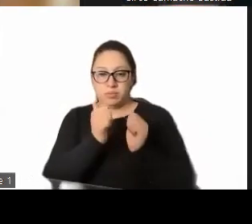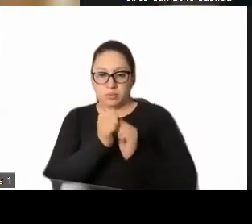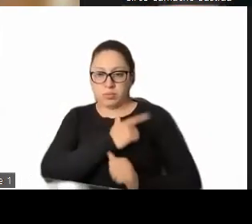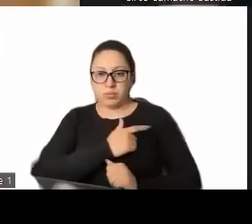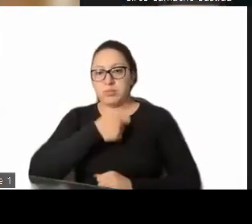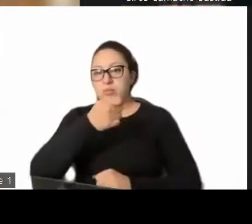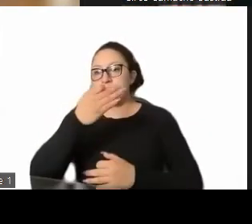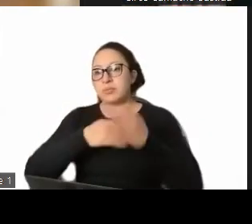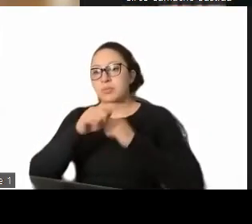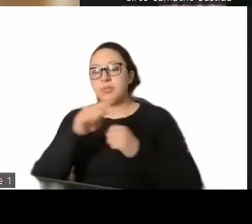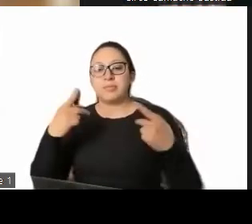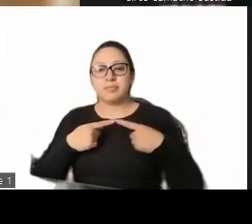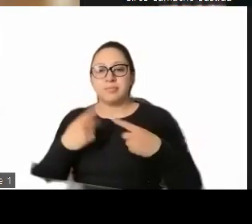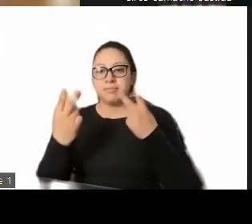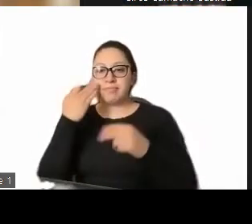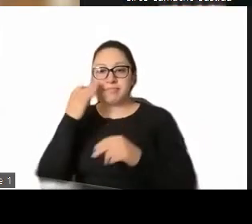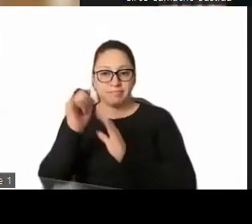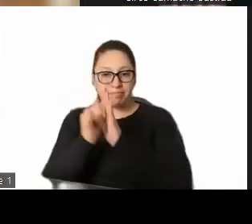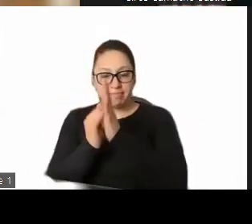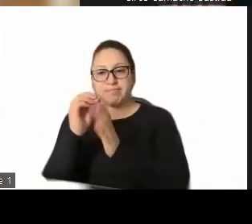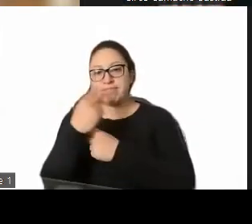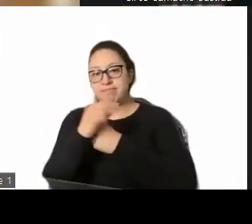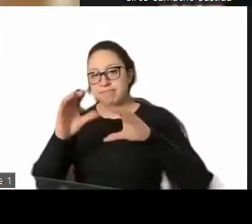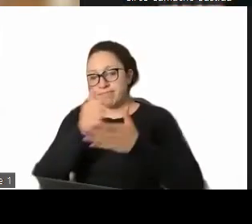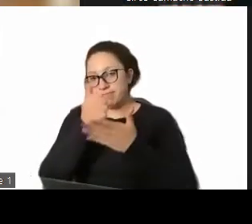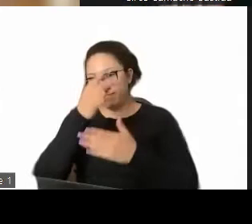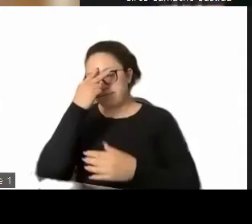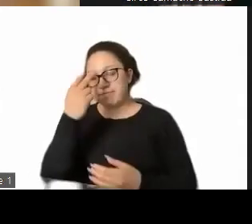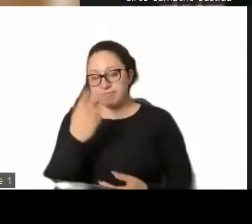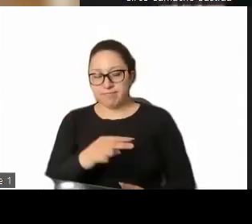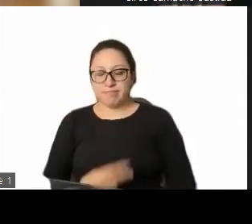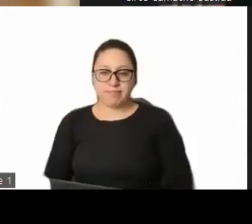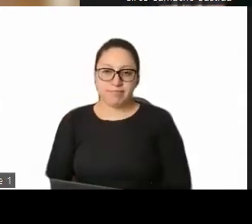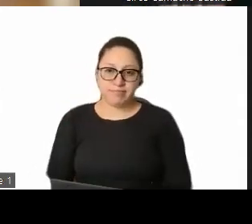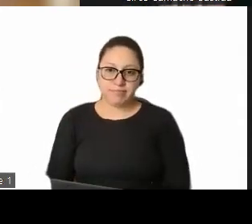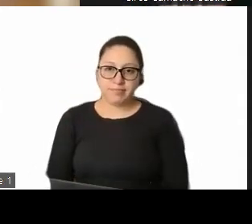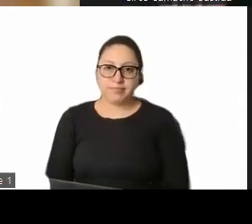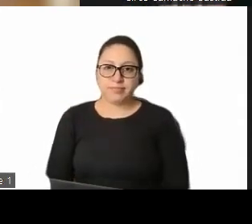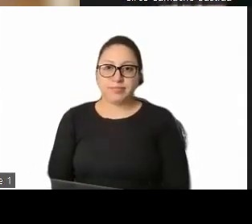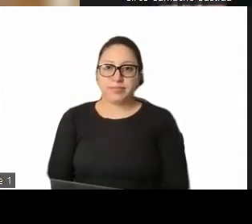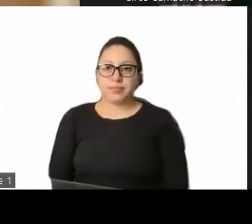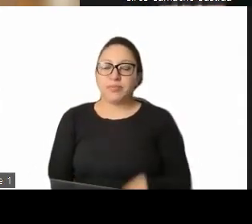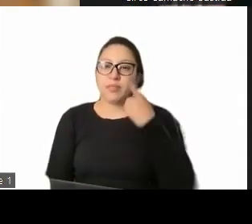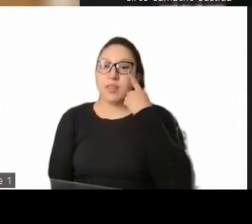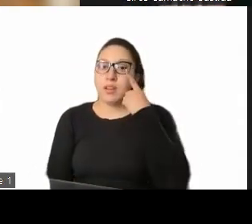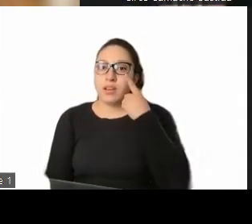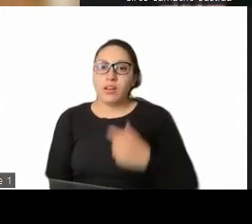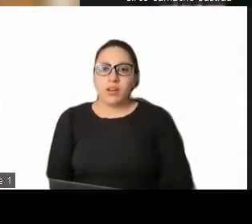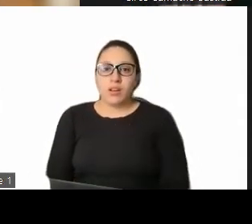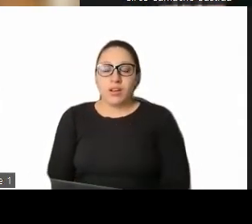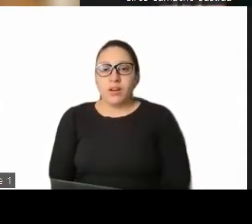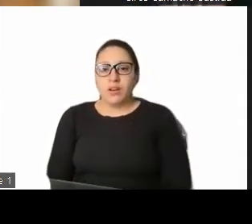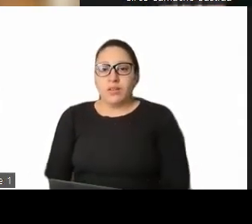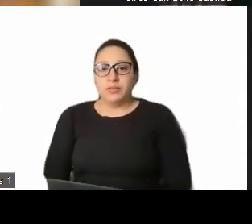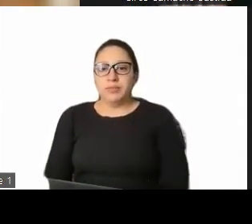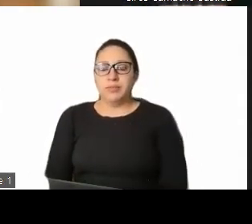de comunicación que nos acompañan y a las ciudadanas y ciudadanos que nos ven a través de las diversas plataformas digitales del